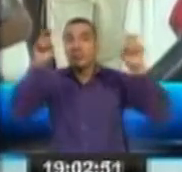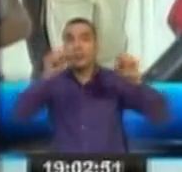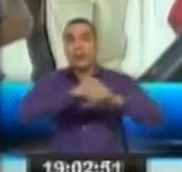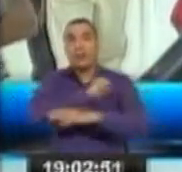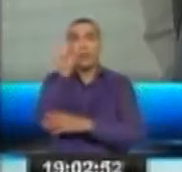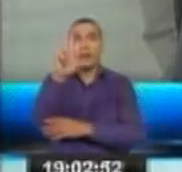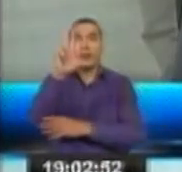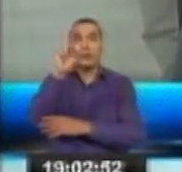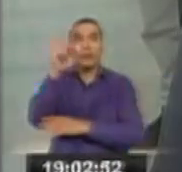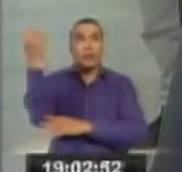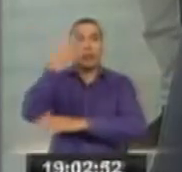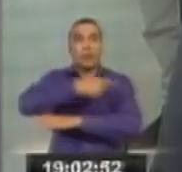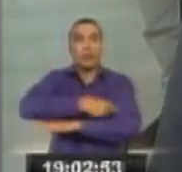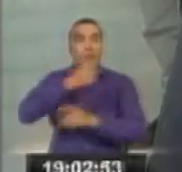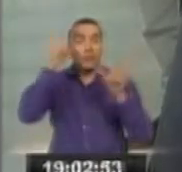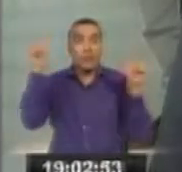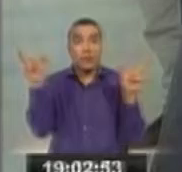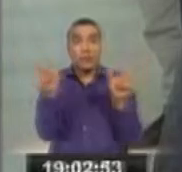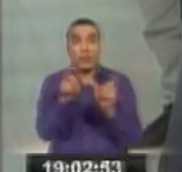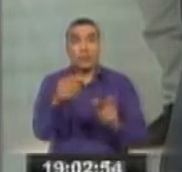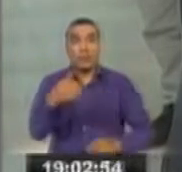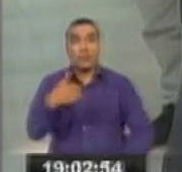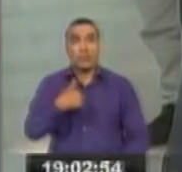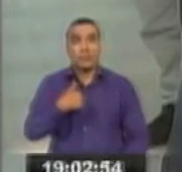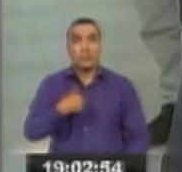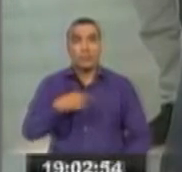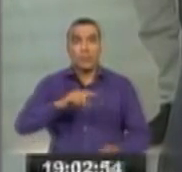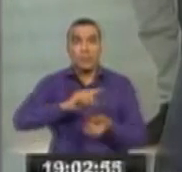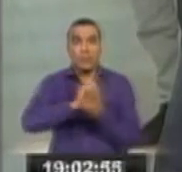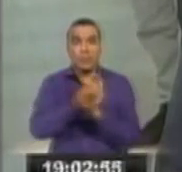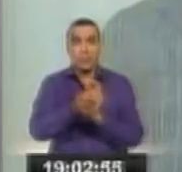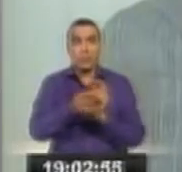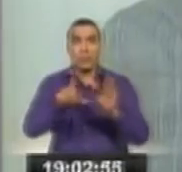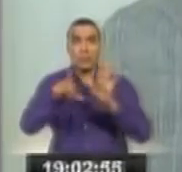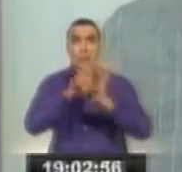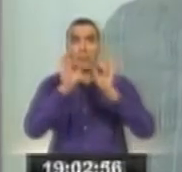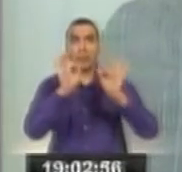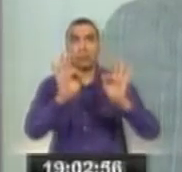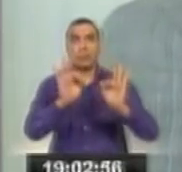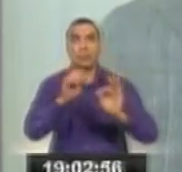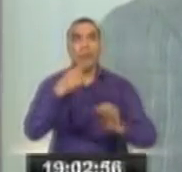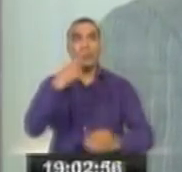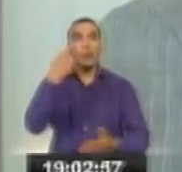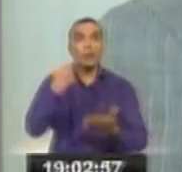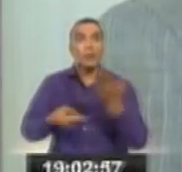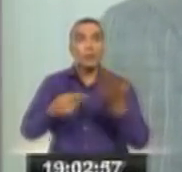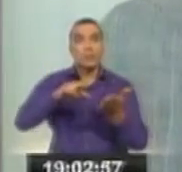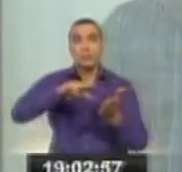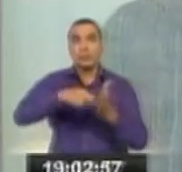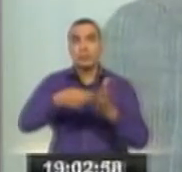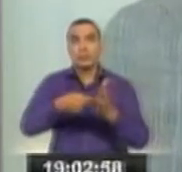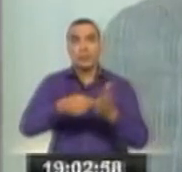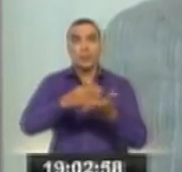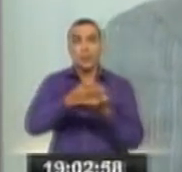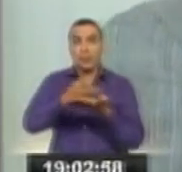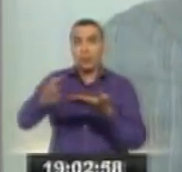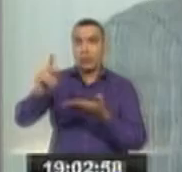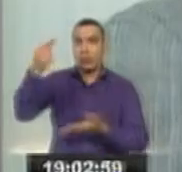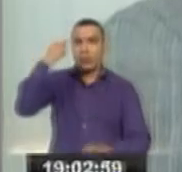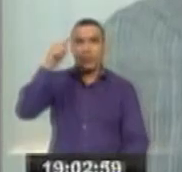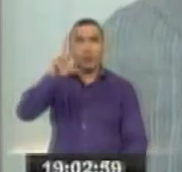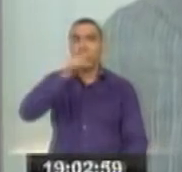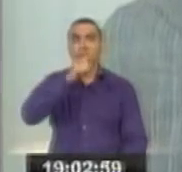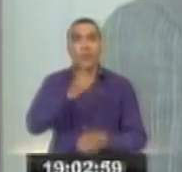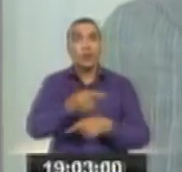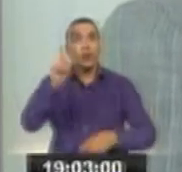30 días más fiscalía está en marcando las cosas de una manera legal se entendería de que quedaría aparte del estado pero no es así